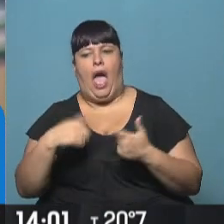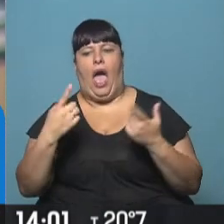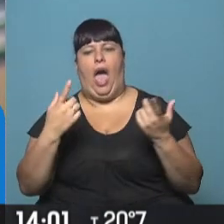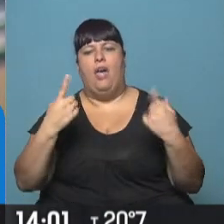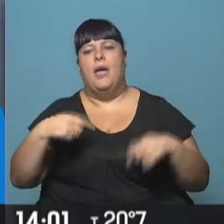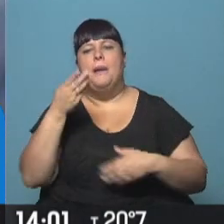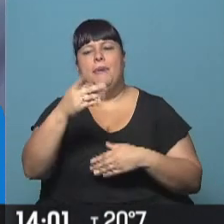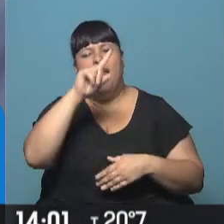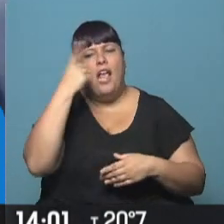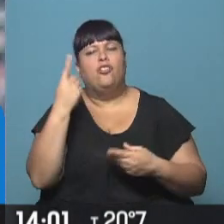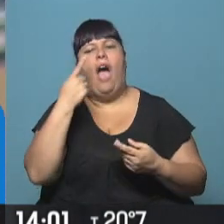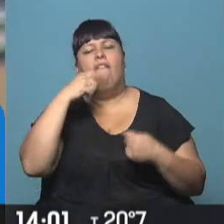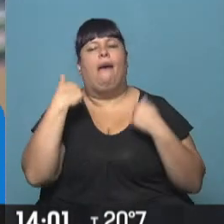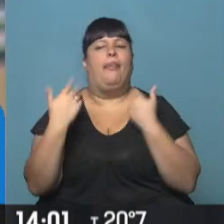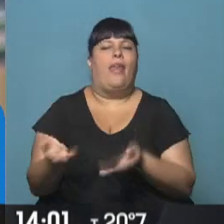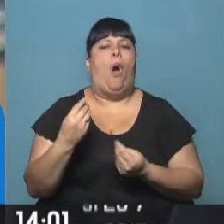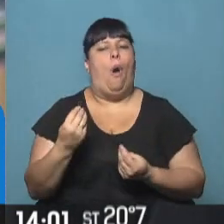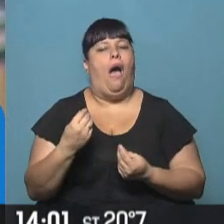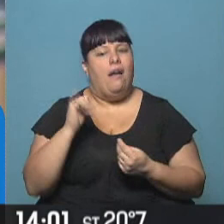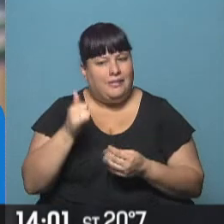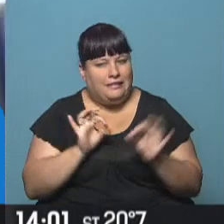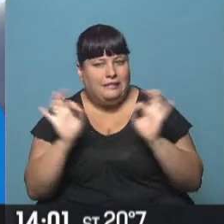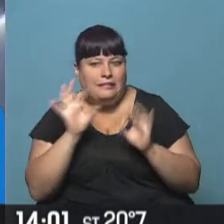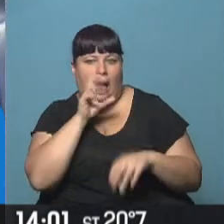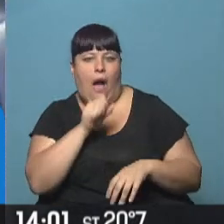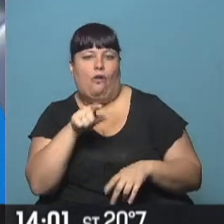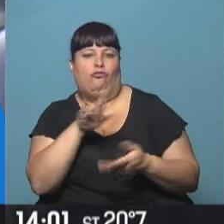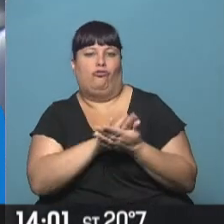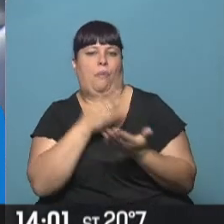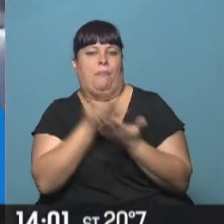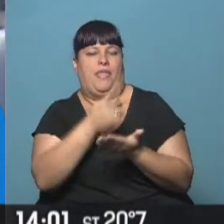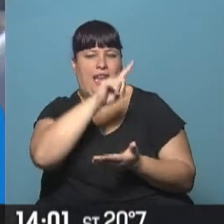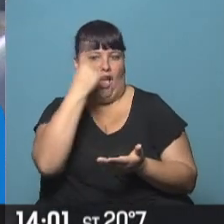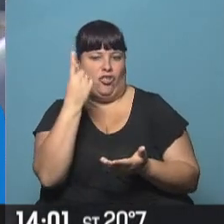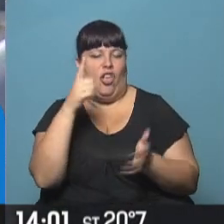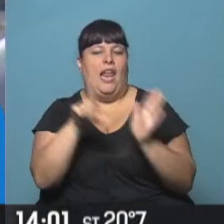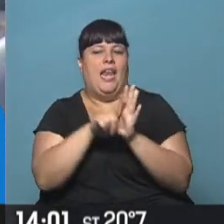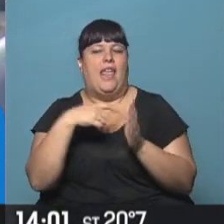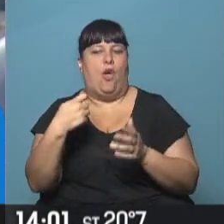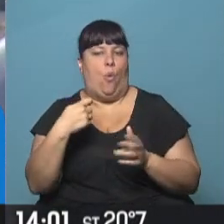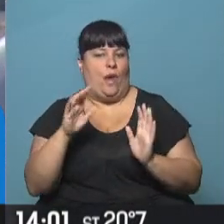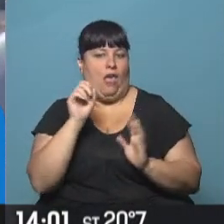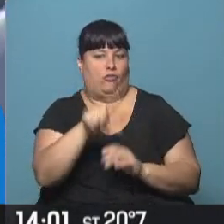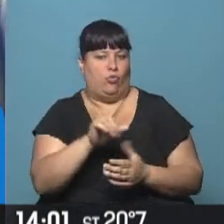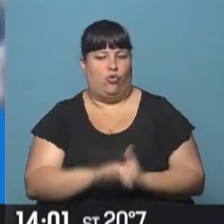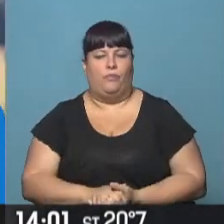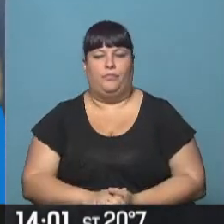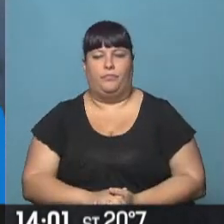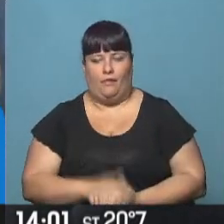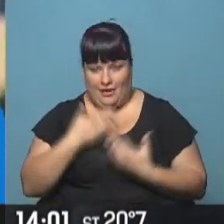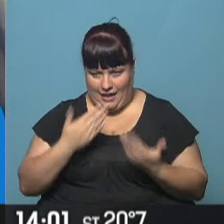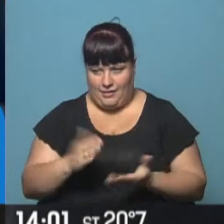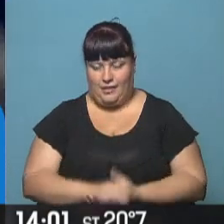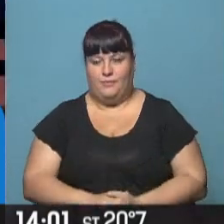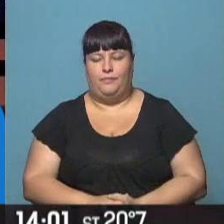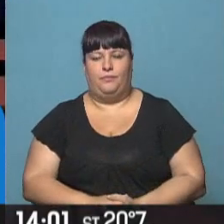que pide Nación, ¿qué tuvieron que ceder para ajustarse a lo que demanda Nación en los regímenes previsionales locales? Gracias.